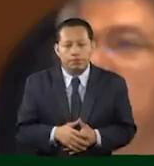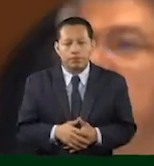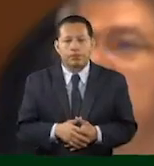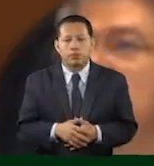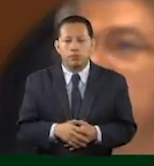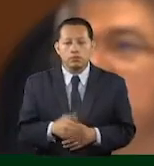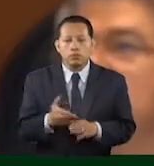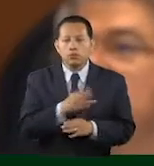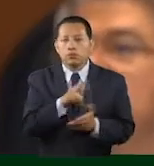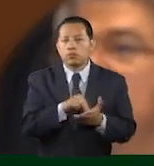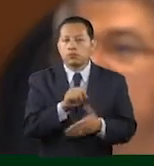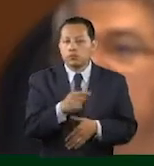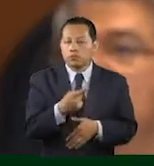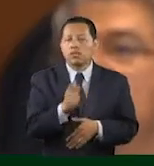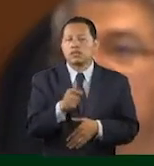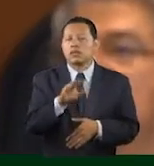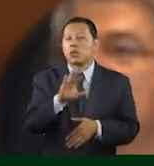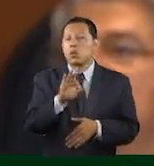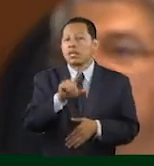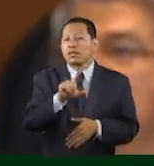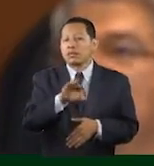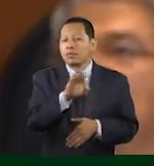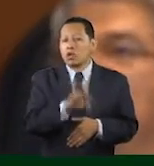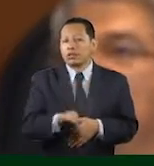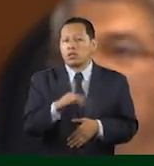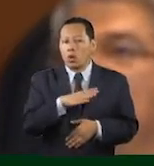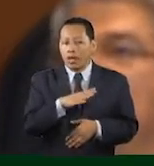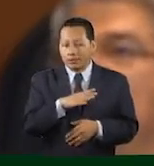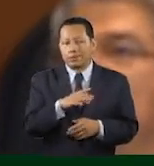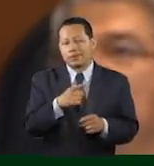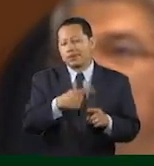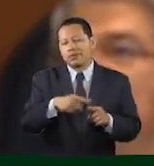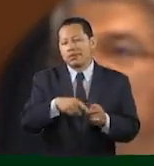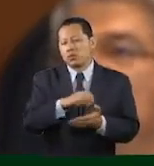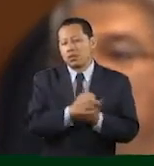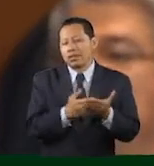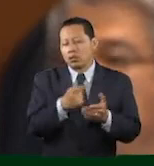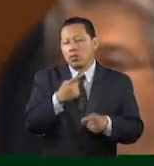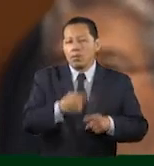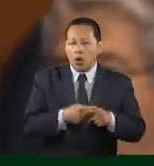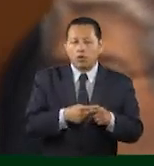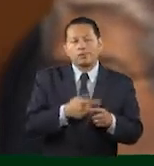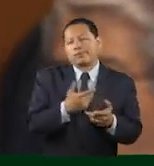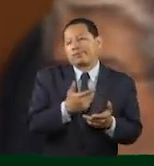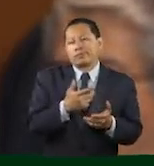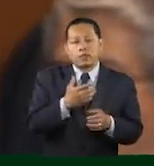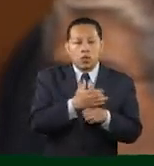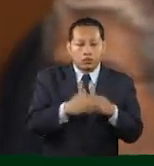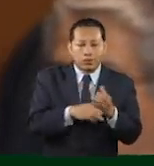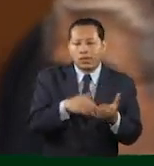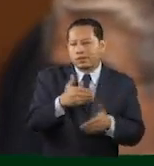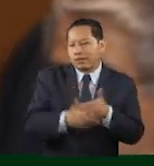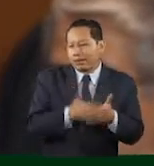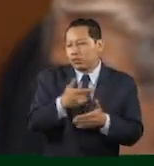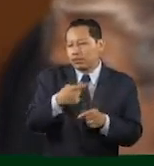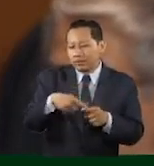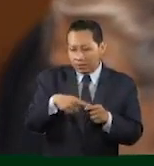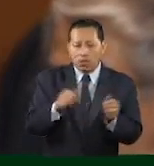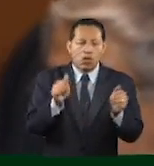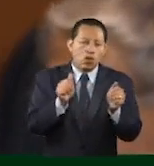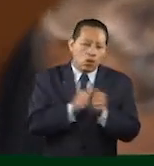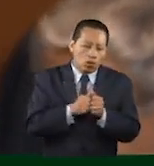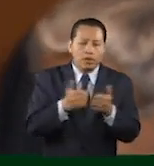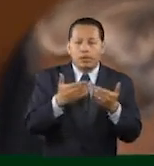En 2021, el 47% de las adquisiciones por bienes y servicios se hizo con licitación